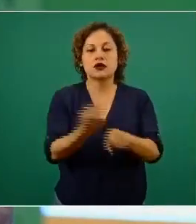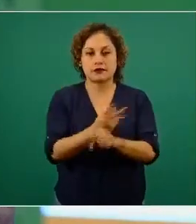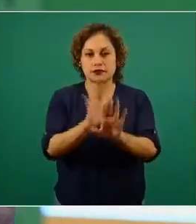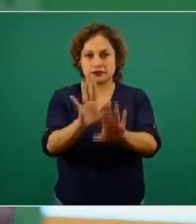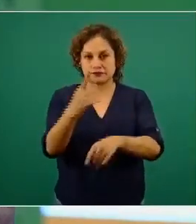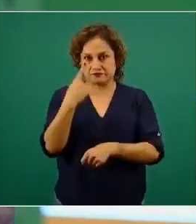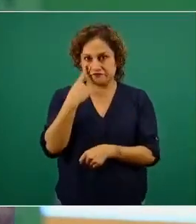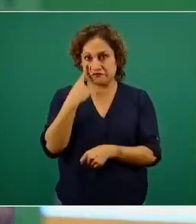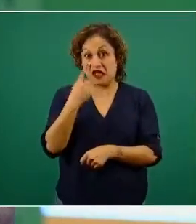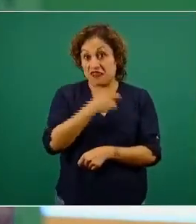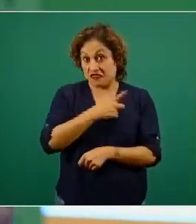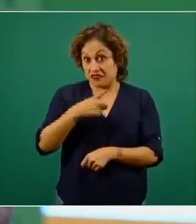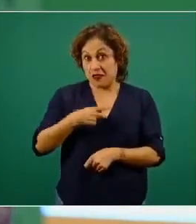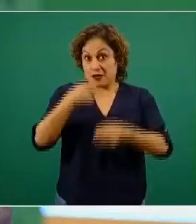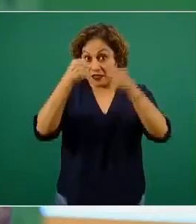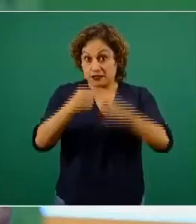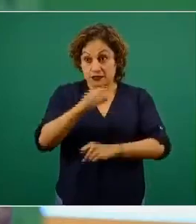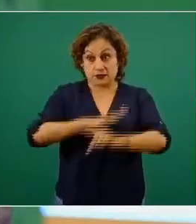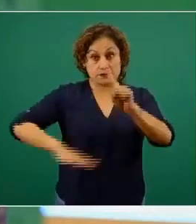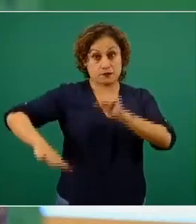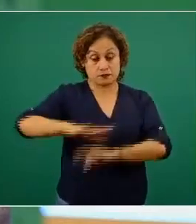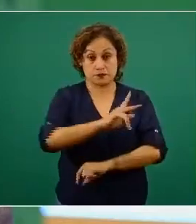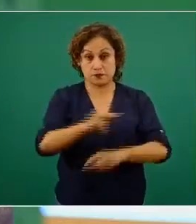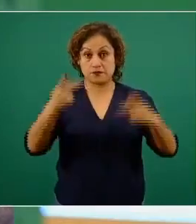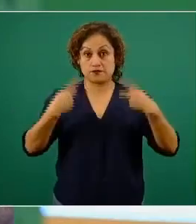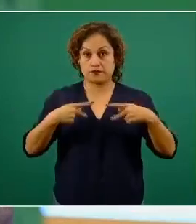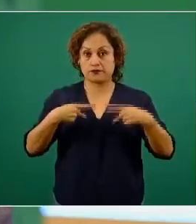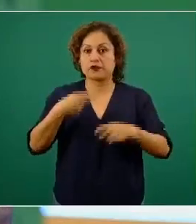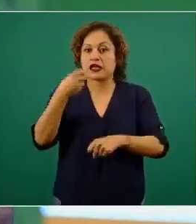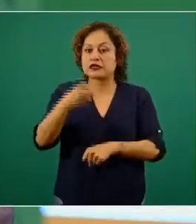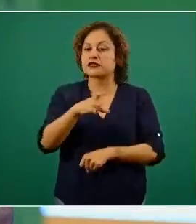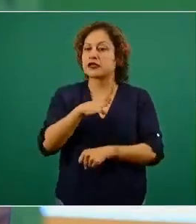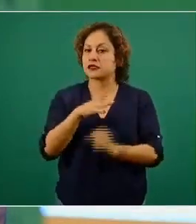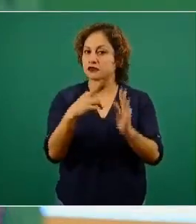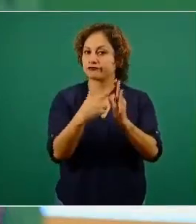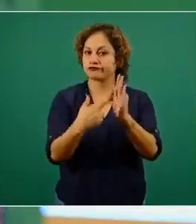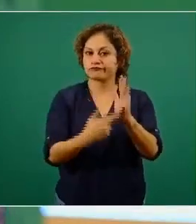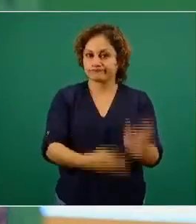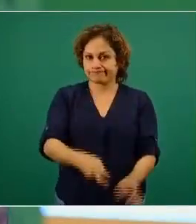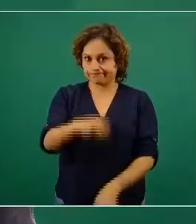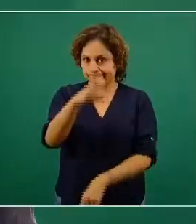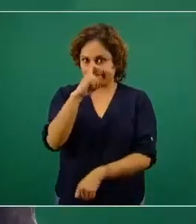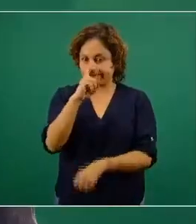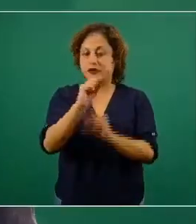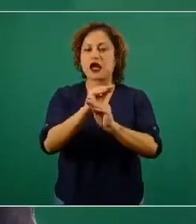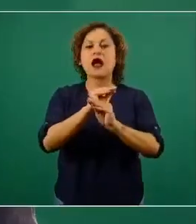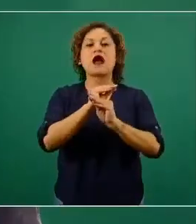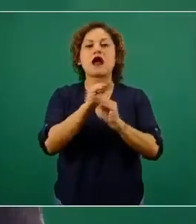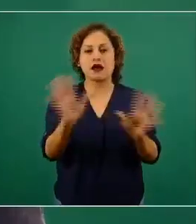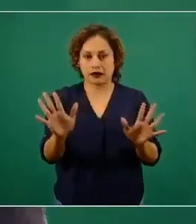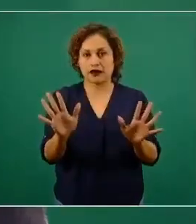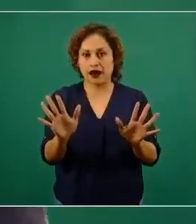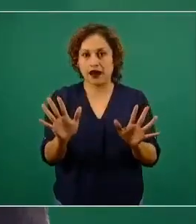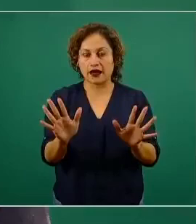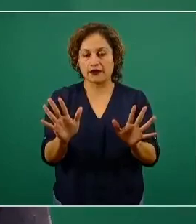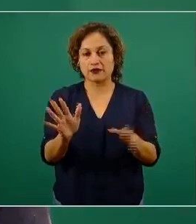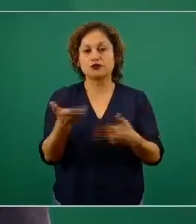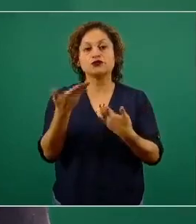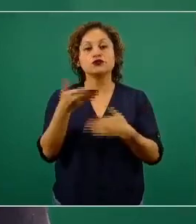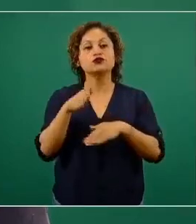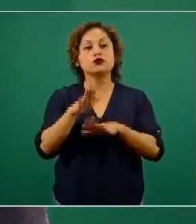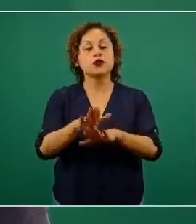existen lineamientos normativos muy claros sobre la disposición de lo que se llama